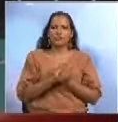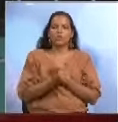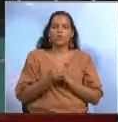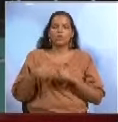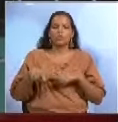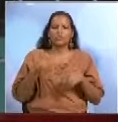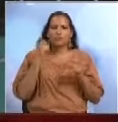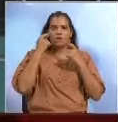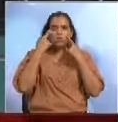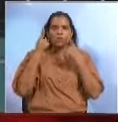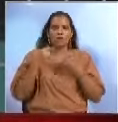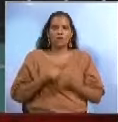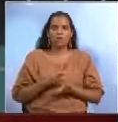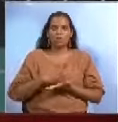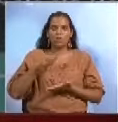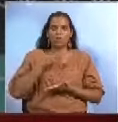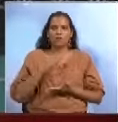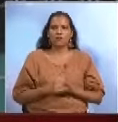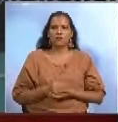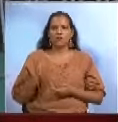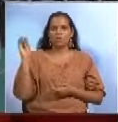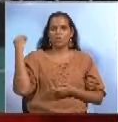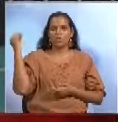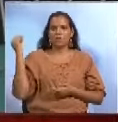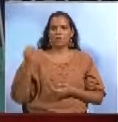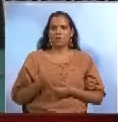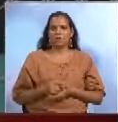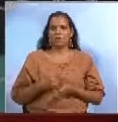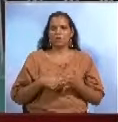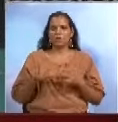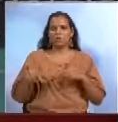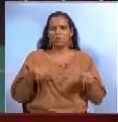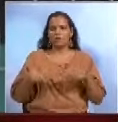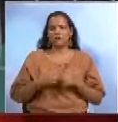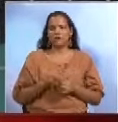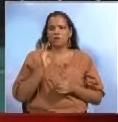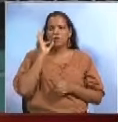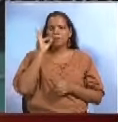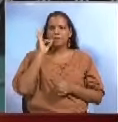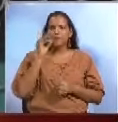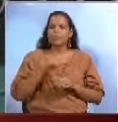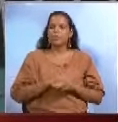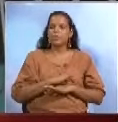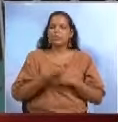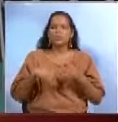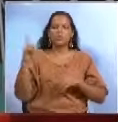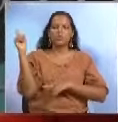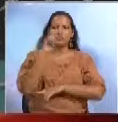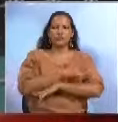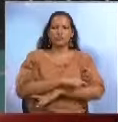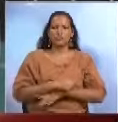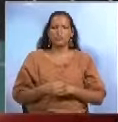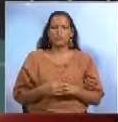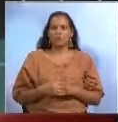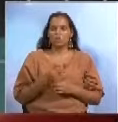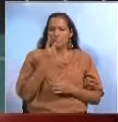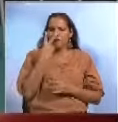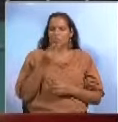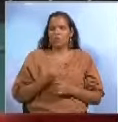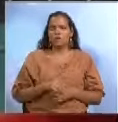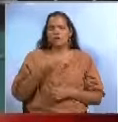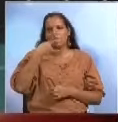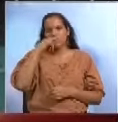nosotros nos tiene preocupado, porque hay jóvenes infractores del sector que consumen la droga a diestra y siniestra y en cualquier parte, y dan un mal